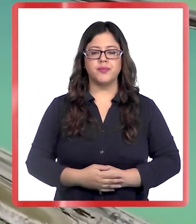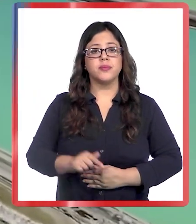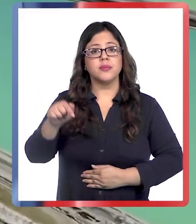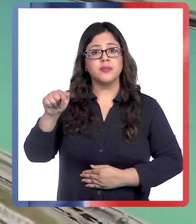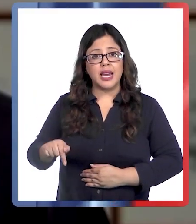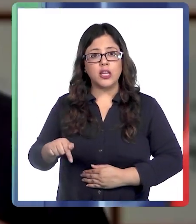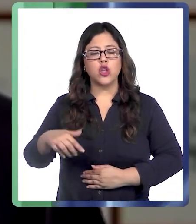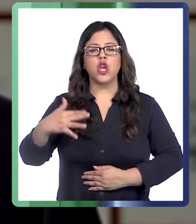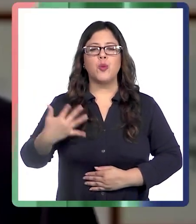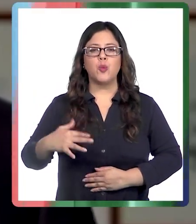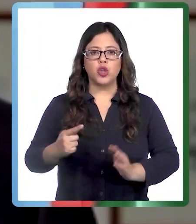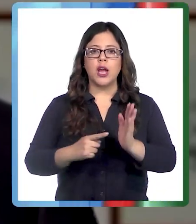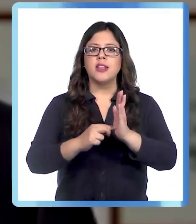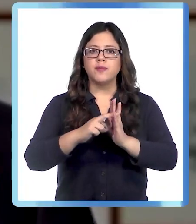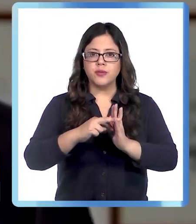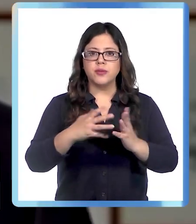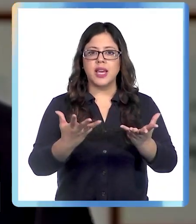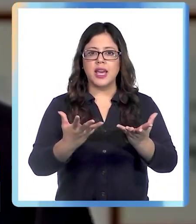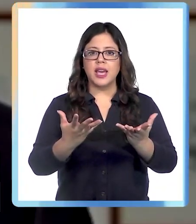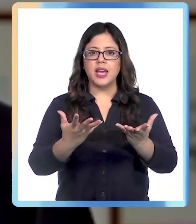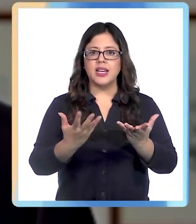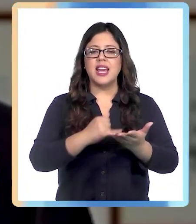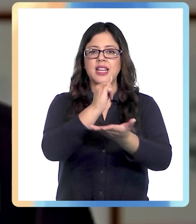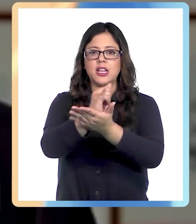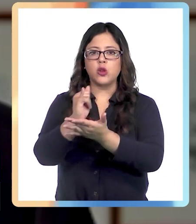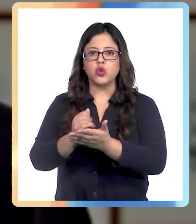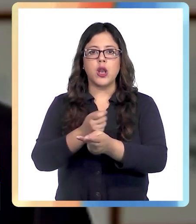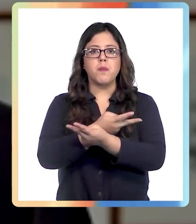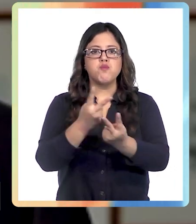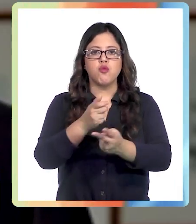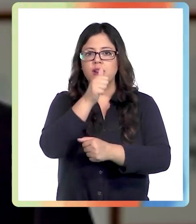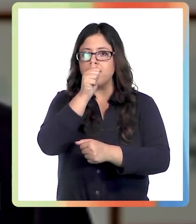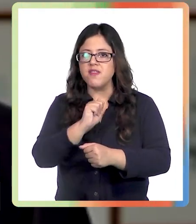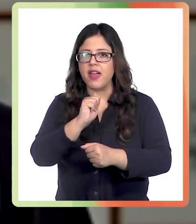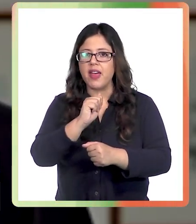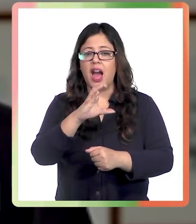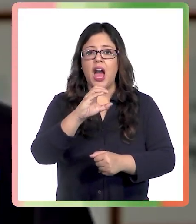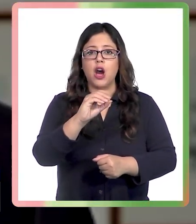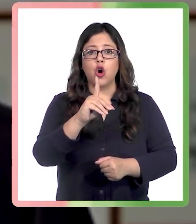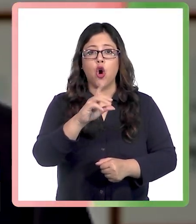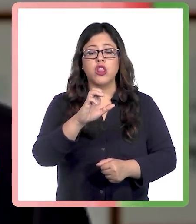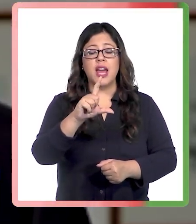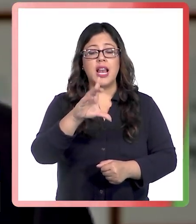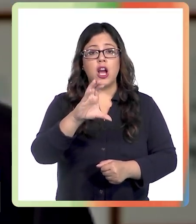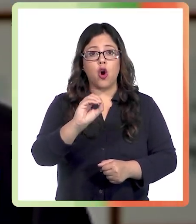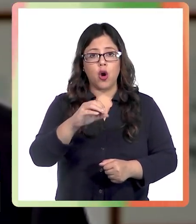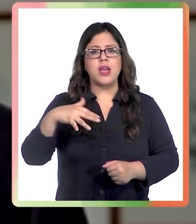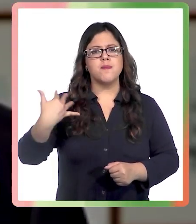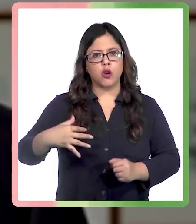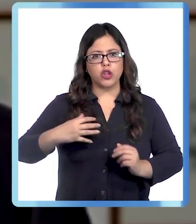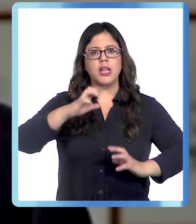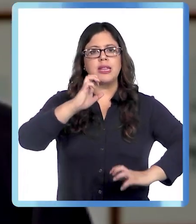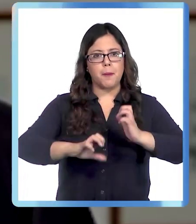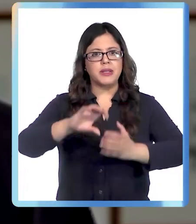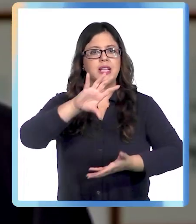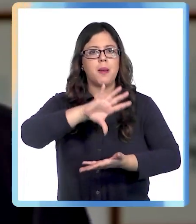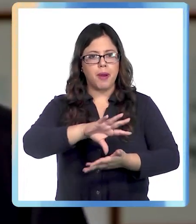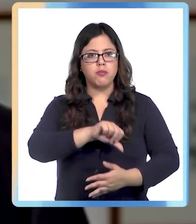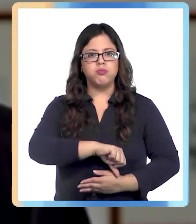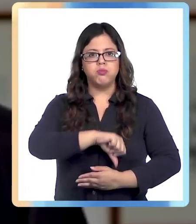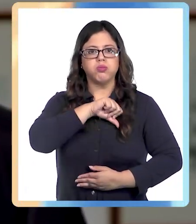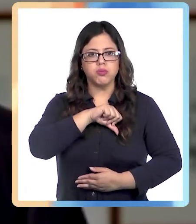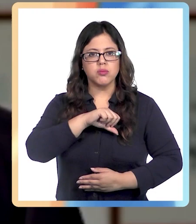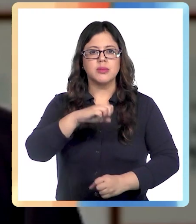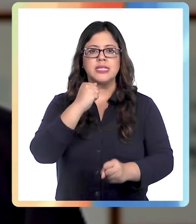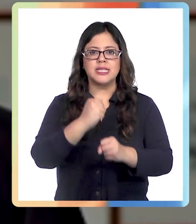Este es un paso significativo en las asociaciones público-privadas en Chile. Codelco es la empresa más importante del país y nos